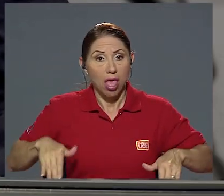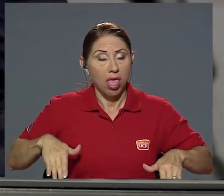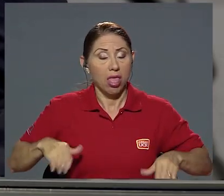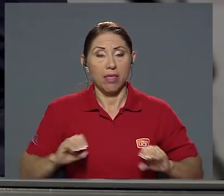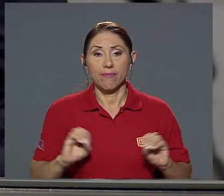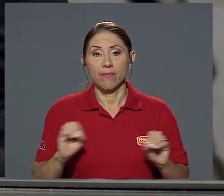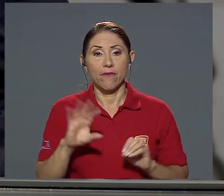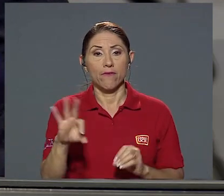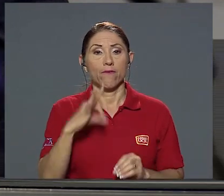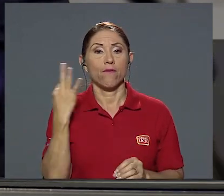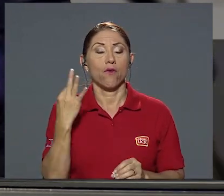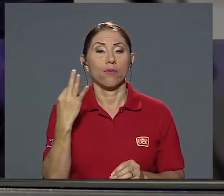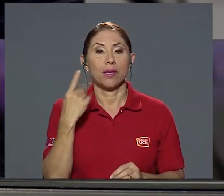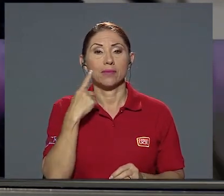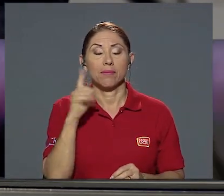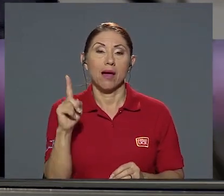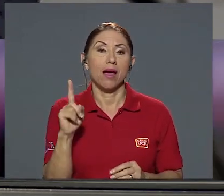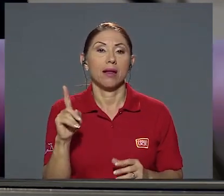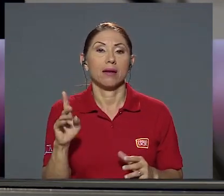de